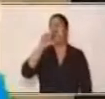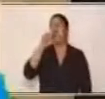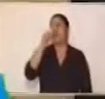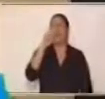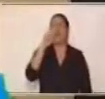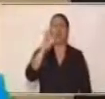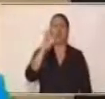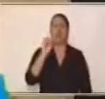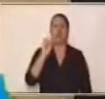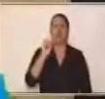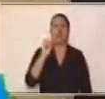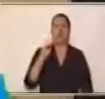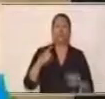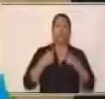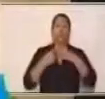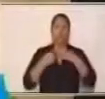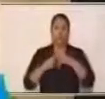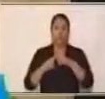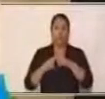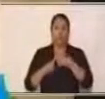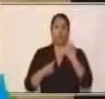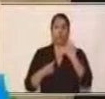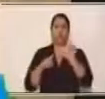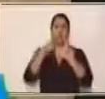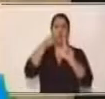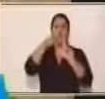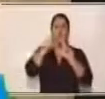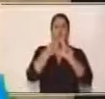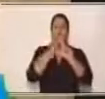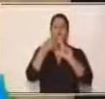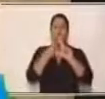A esta otra, lado final.